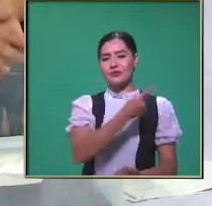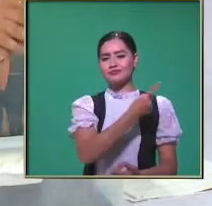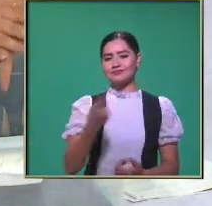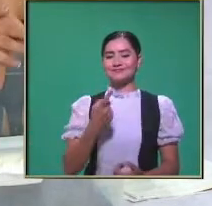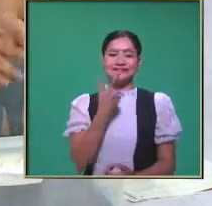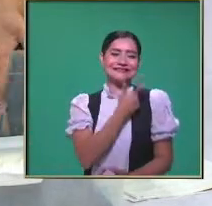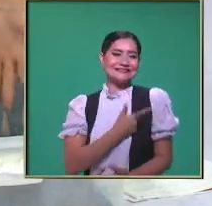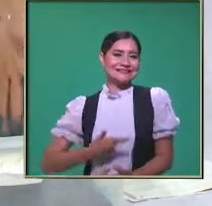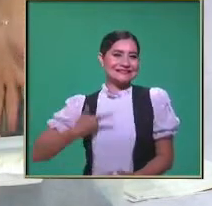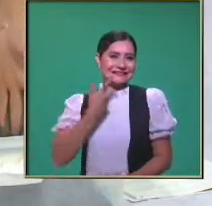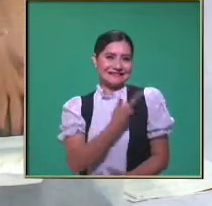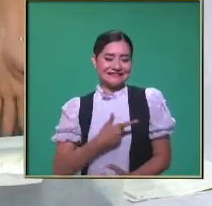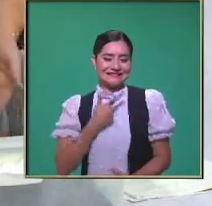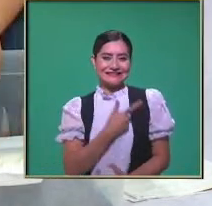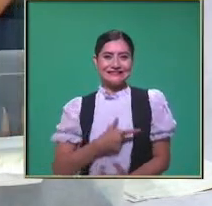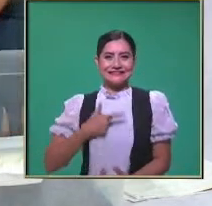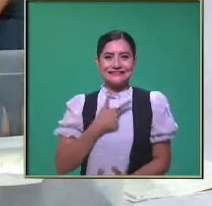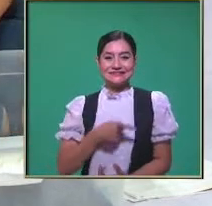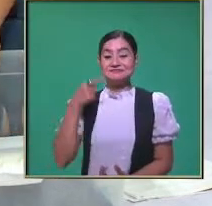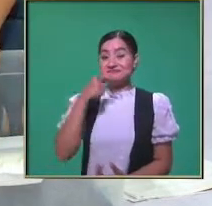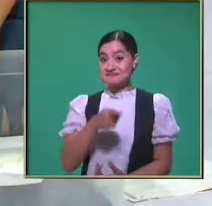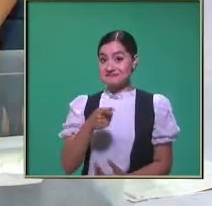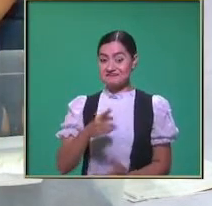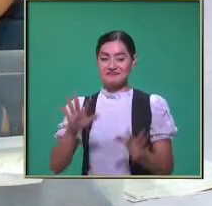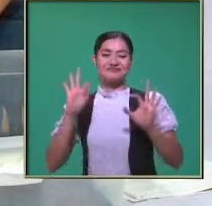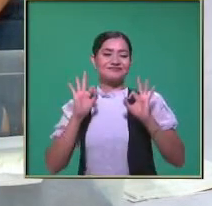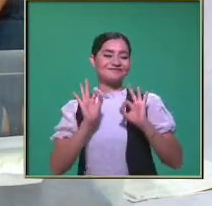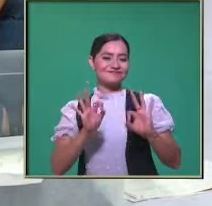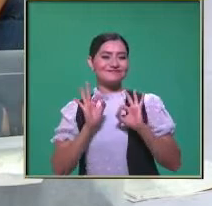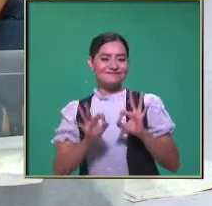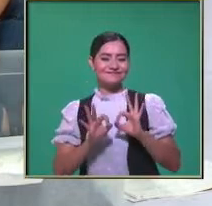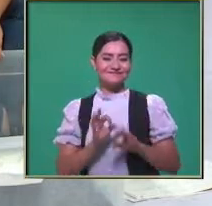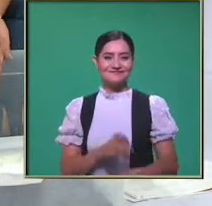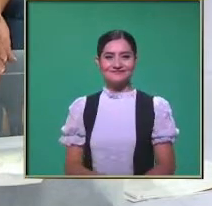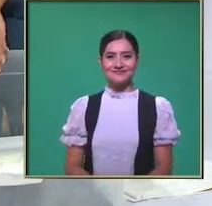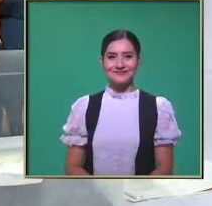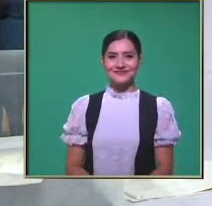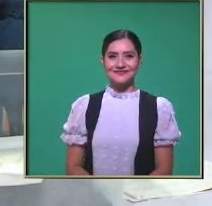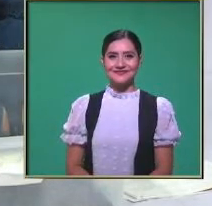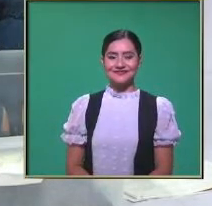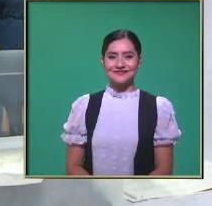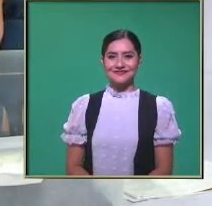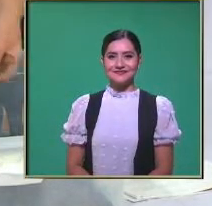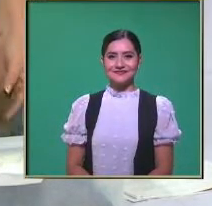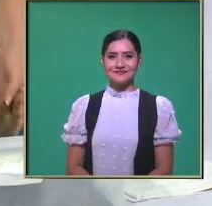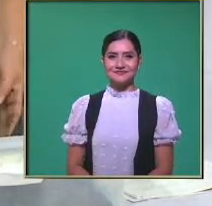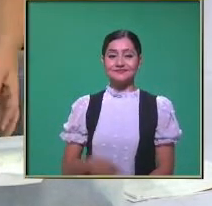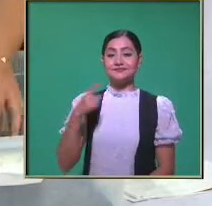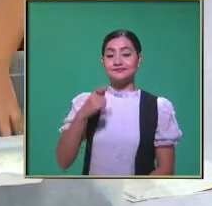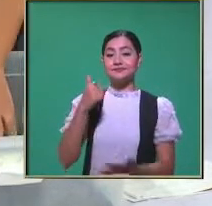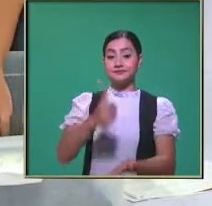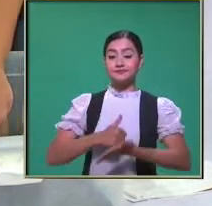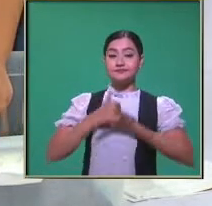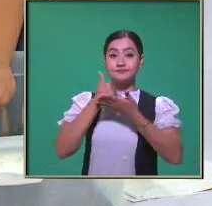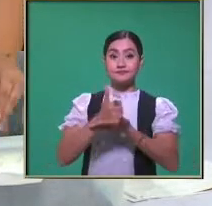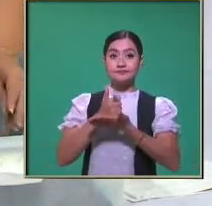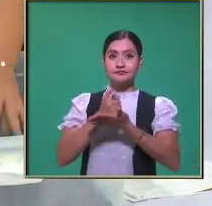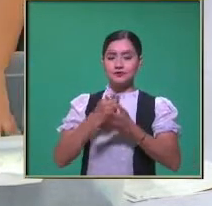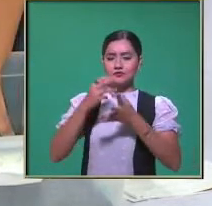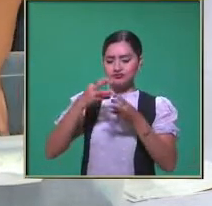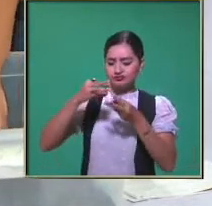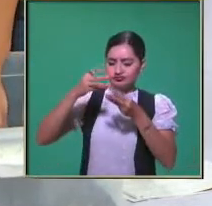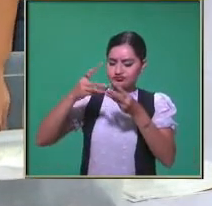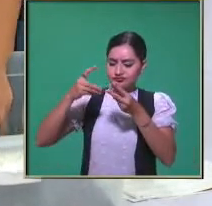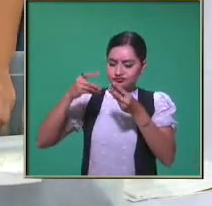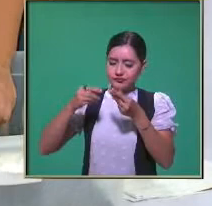este elemento tan, pues, que tiene muchas posibilidades, que nos ofrece texturas diferentes, un olor